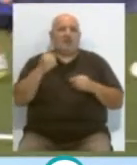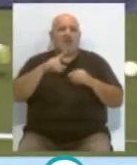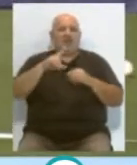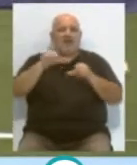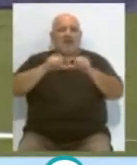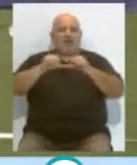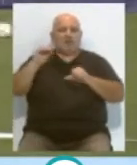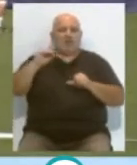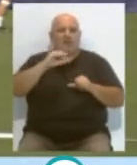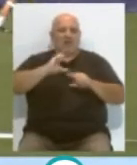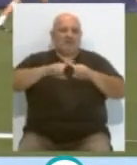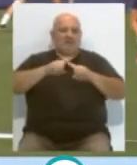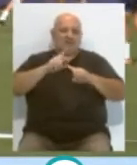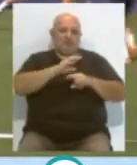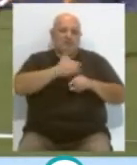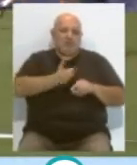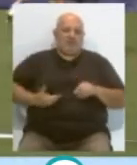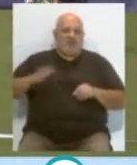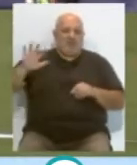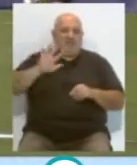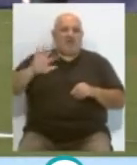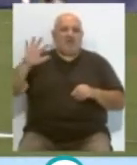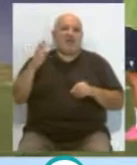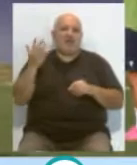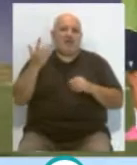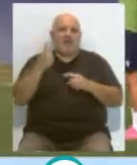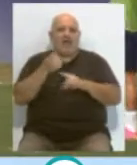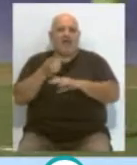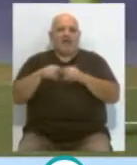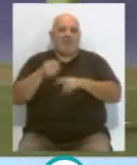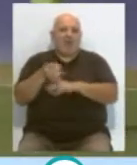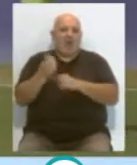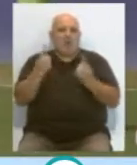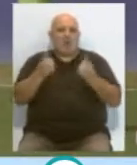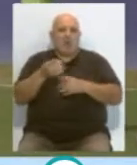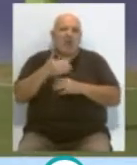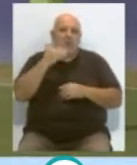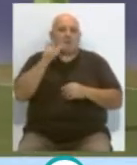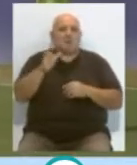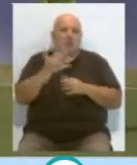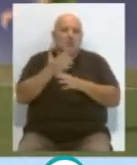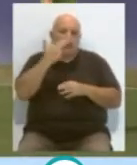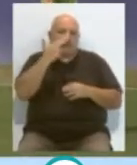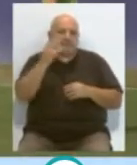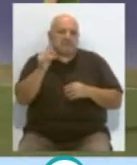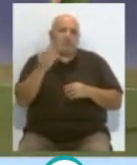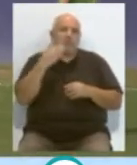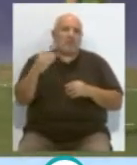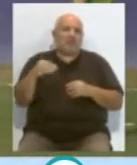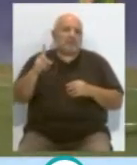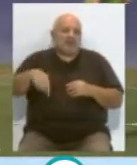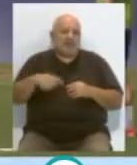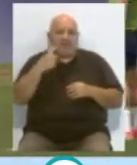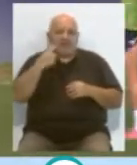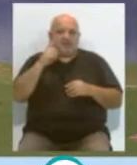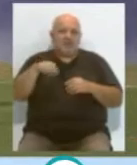Montenegrina, pues a lo mejor no va a estar al nivel de la Liga Española, pero sí que ha metido una cierta cantidad de goles. Yo creo que es un jugador interesante, es muy joven y, como tú dices, pues habrá que ver si